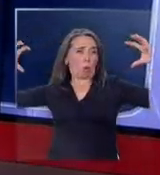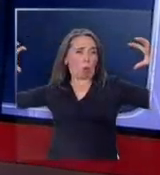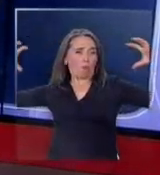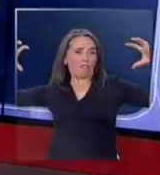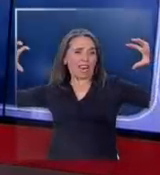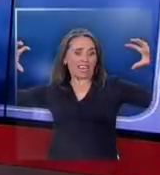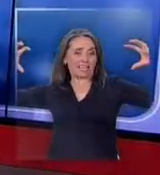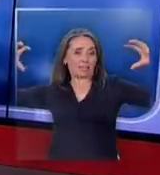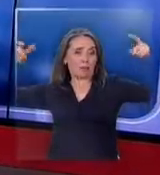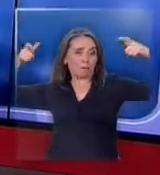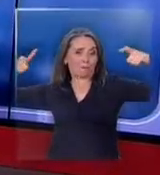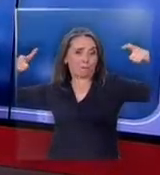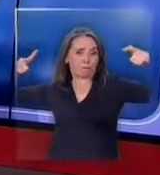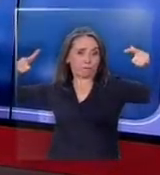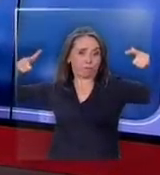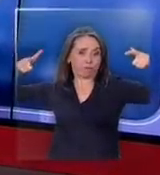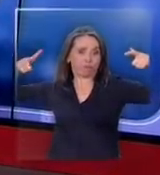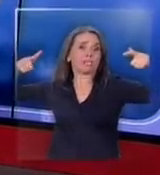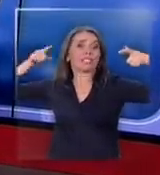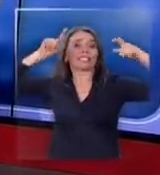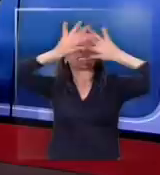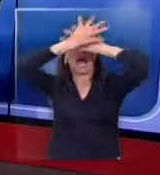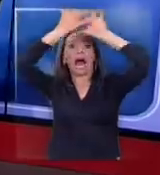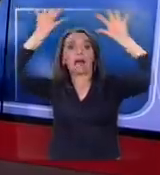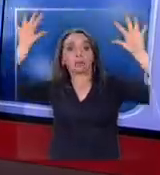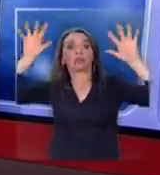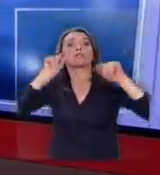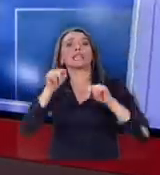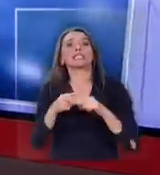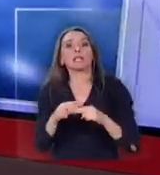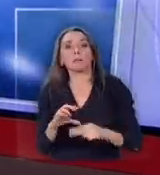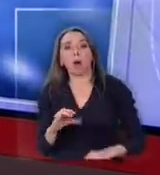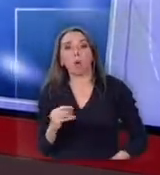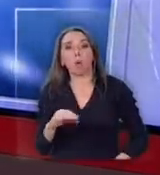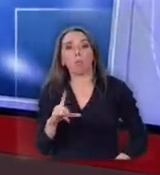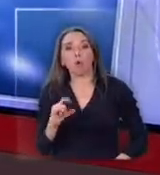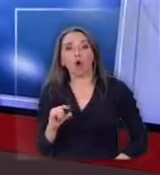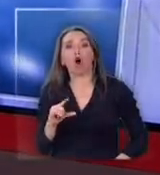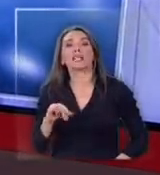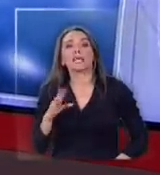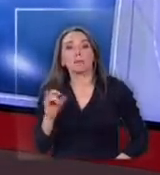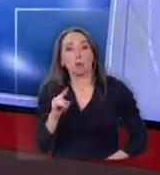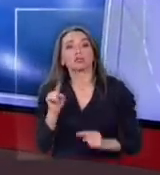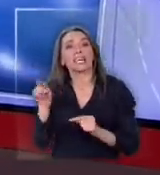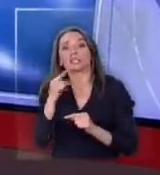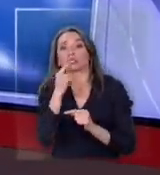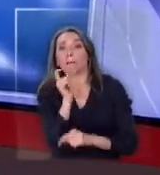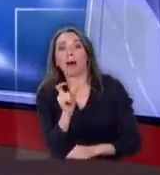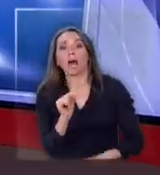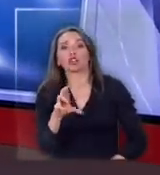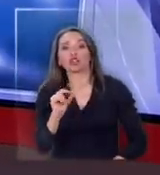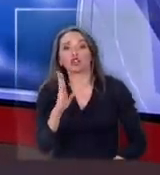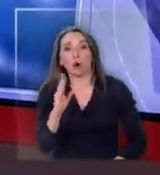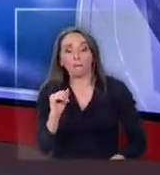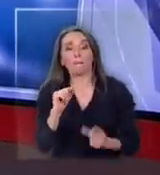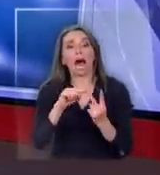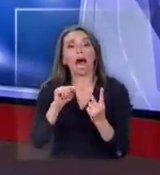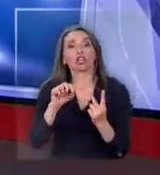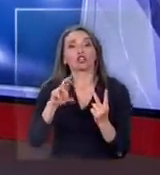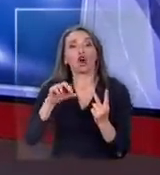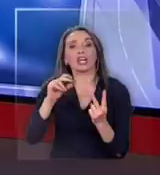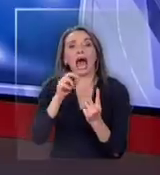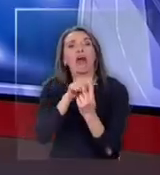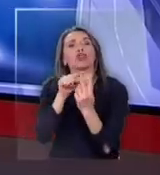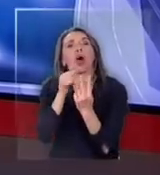forma, que abarca, de hecho, gran parte de la atmósfera. Esa es la tromba y esto es el tornado. En cuanto a la tromba marina y el tornado,